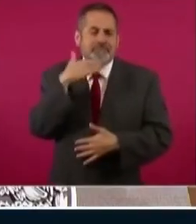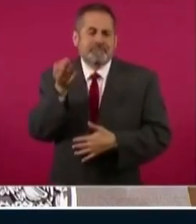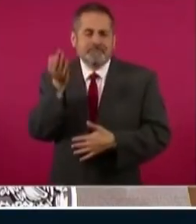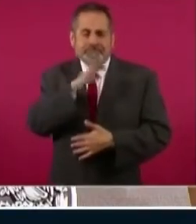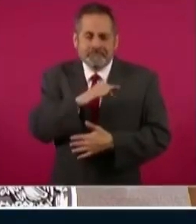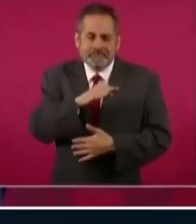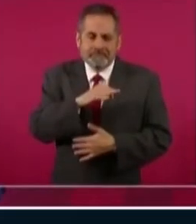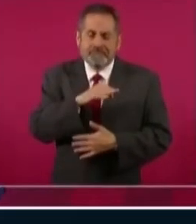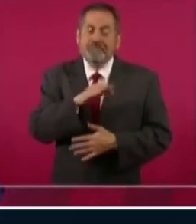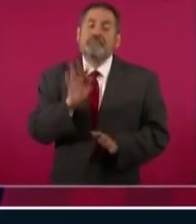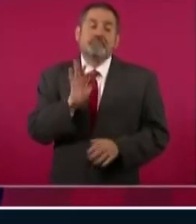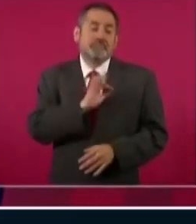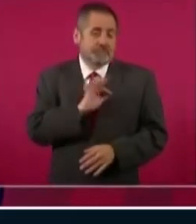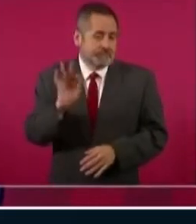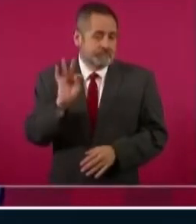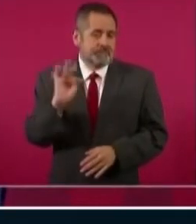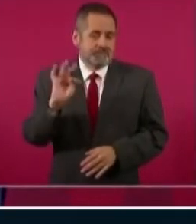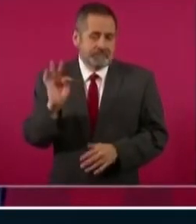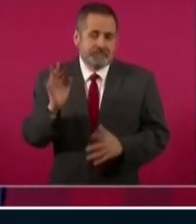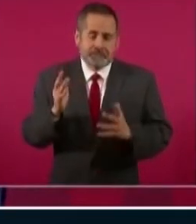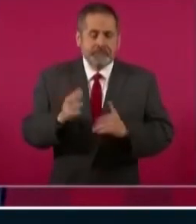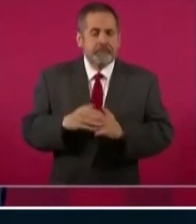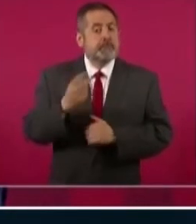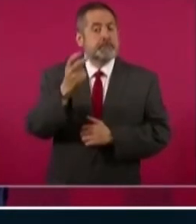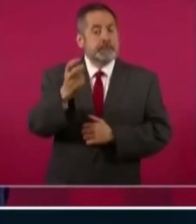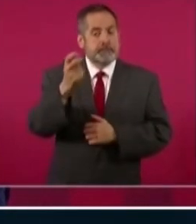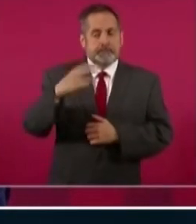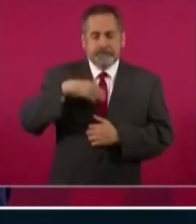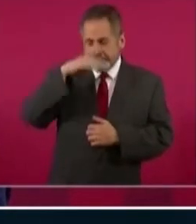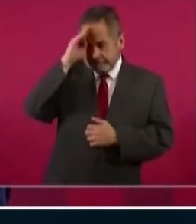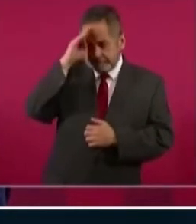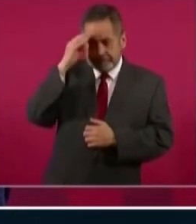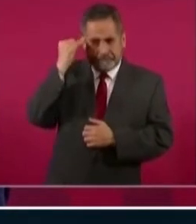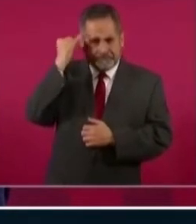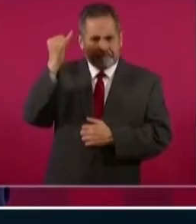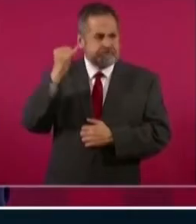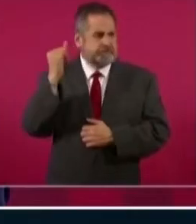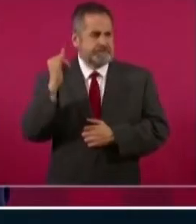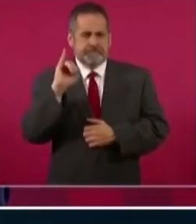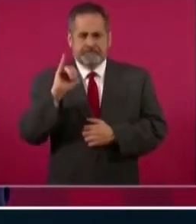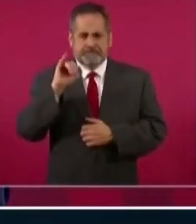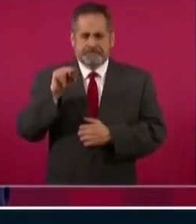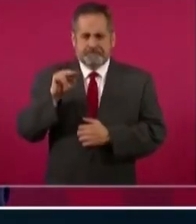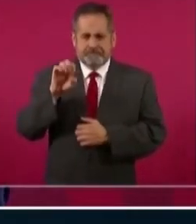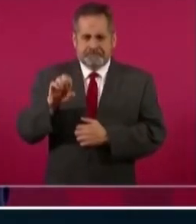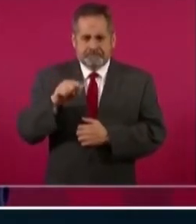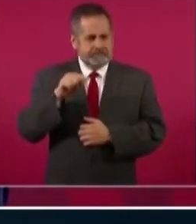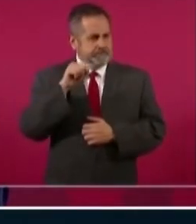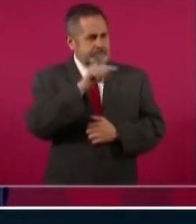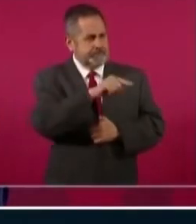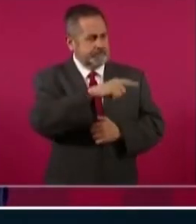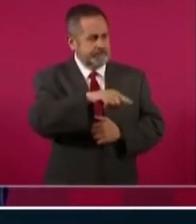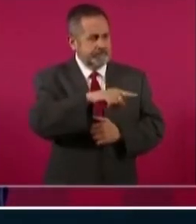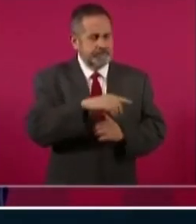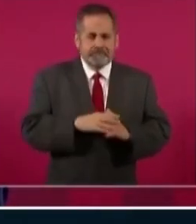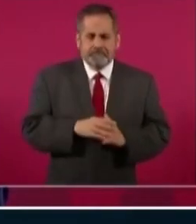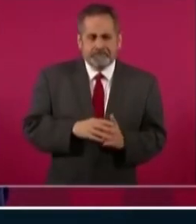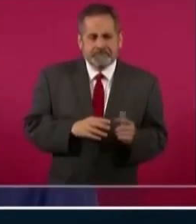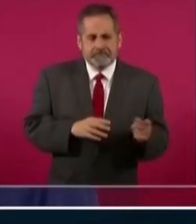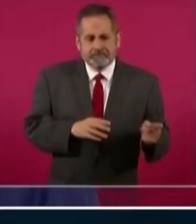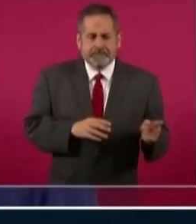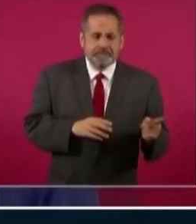regalados, becas a prácticamente todos los jóvenes, a todos los adultos mayores, a todas las madres